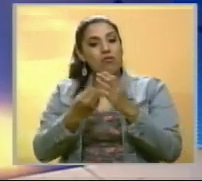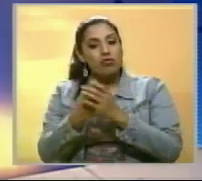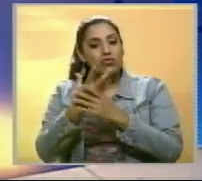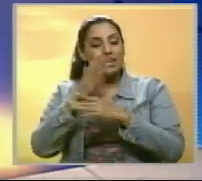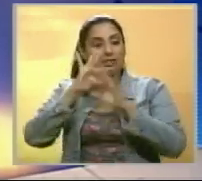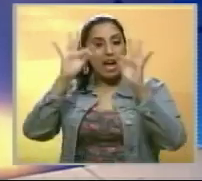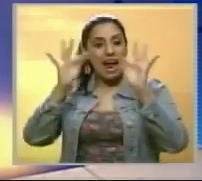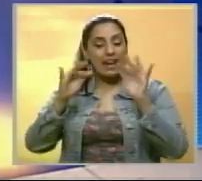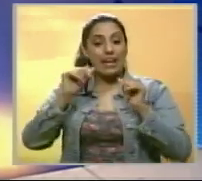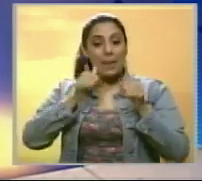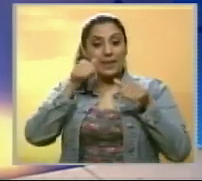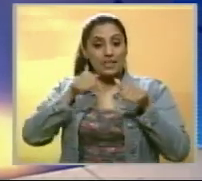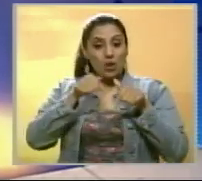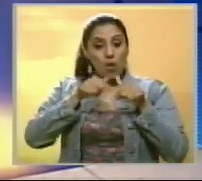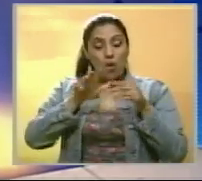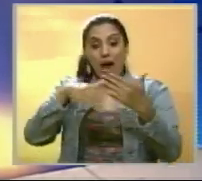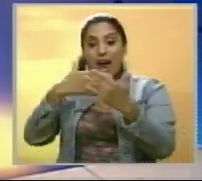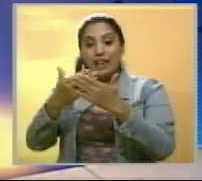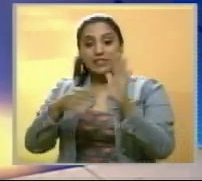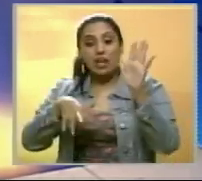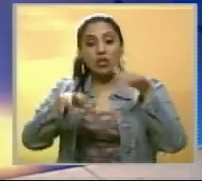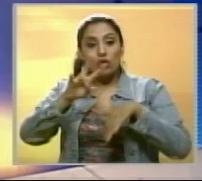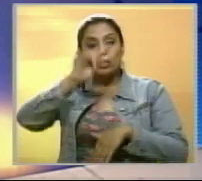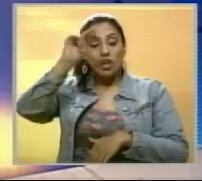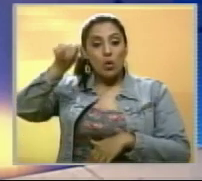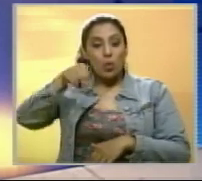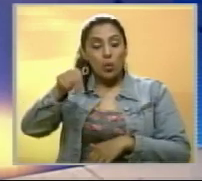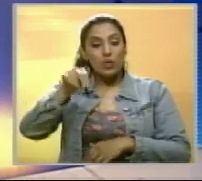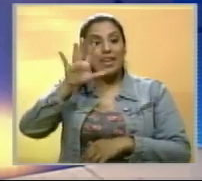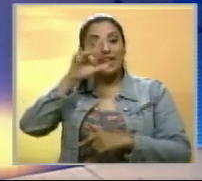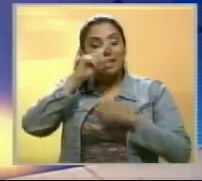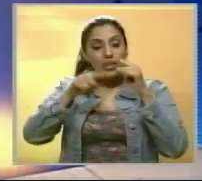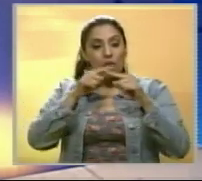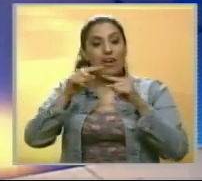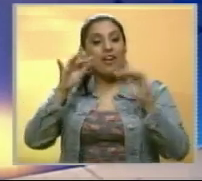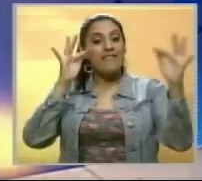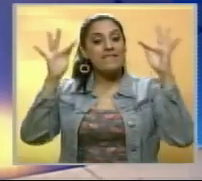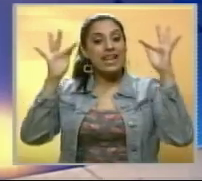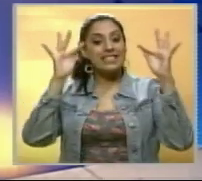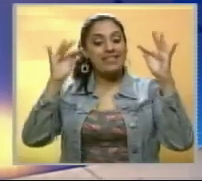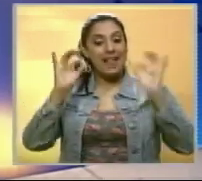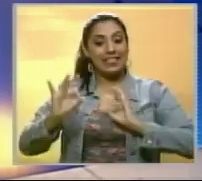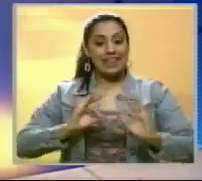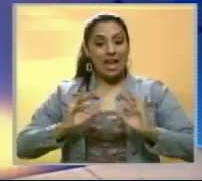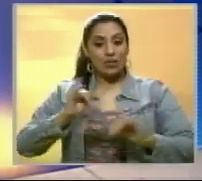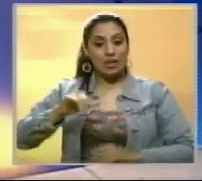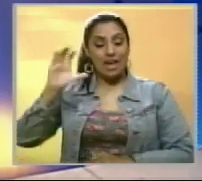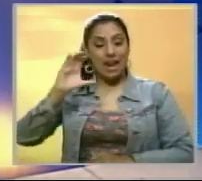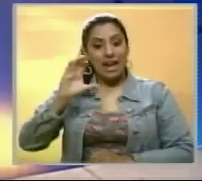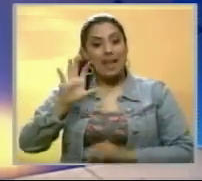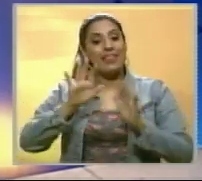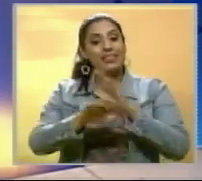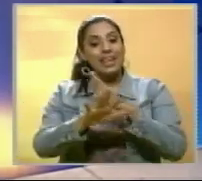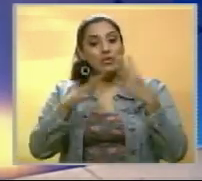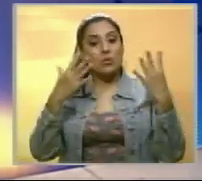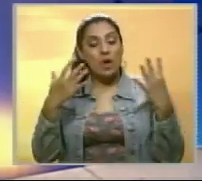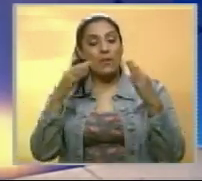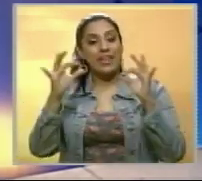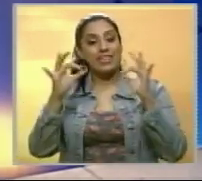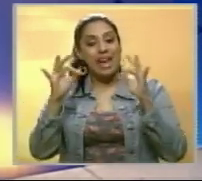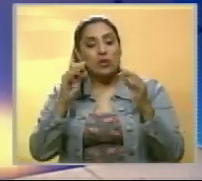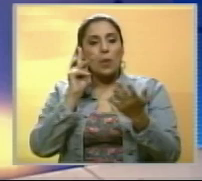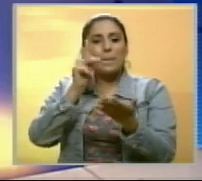estará realizando desde hoy hasta el próximo 12 de junio la quinta edición del Festival de Teatro Caracas en 19 teatros de la capital, con